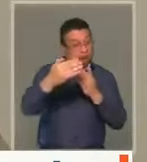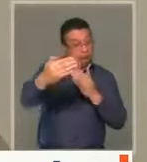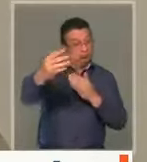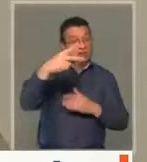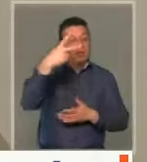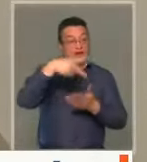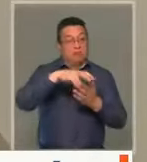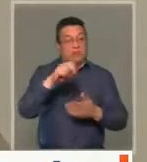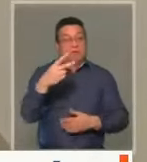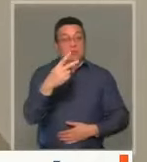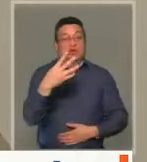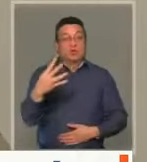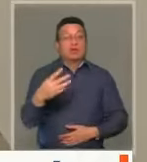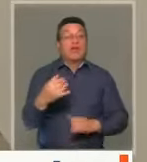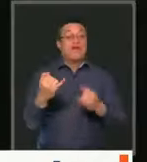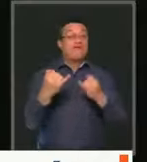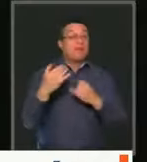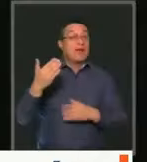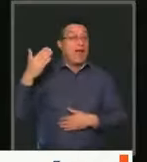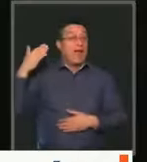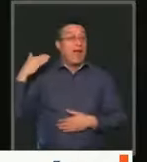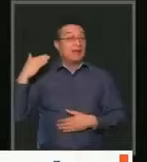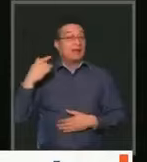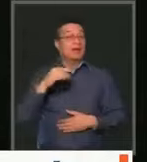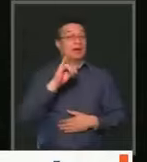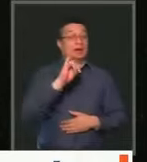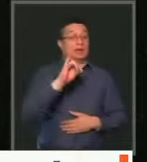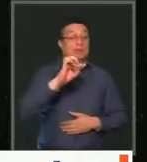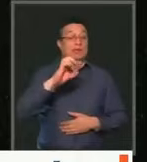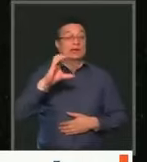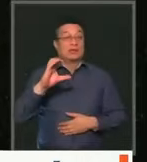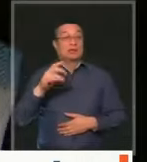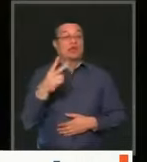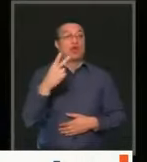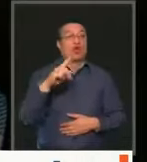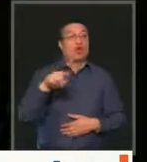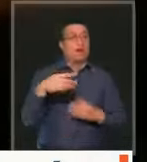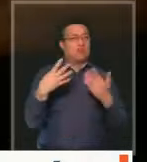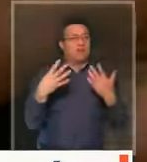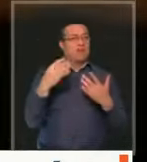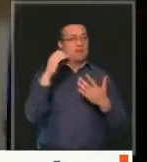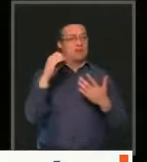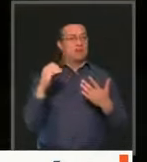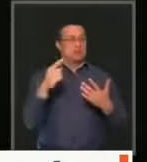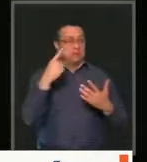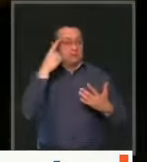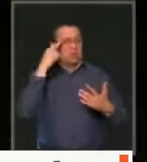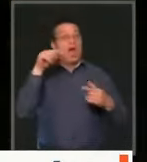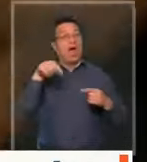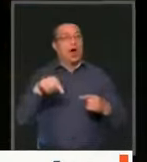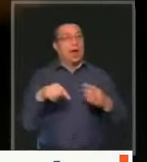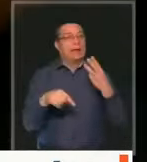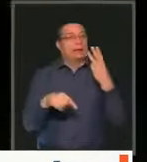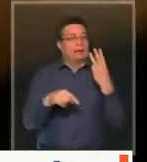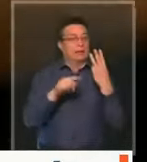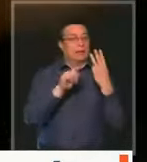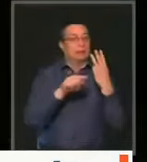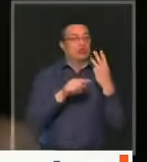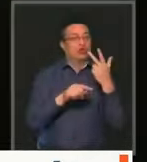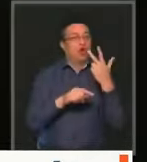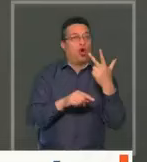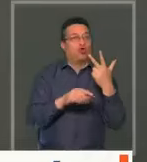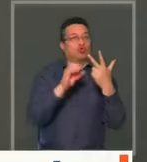sin el informe pasado la estimación era de un ipc a diciembre de 2,9 por ahora sube a 3,8 a los